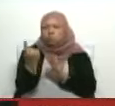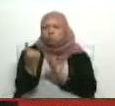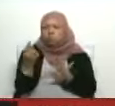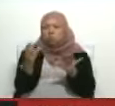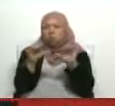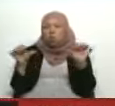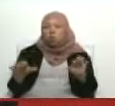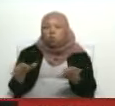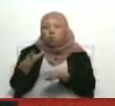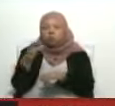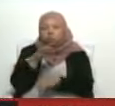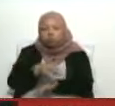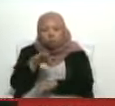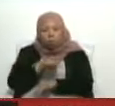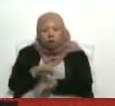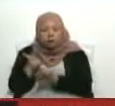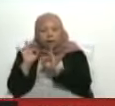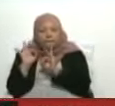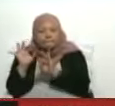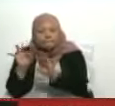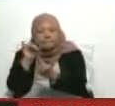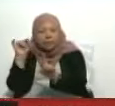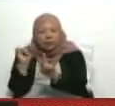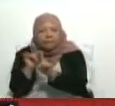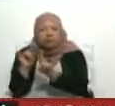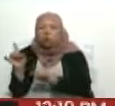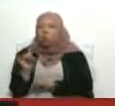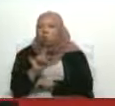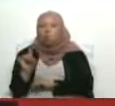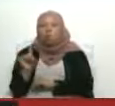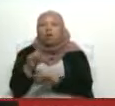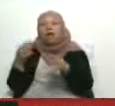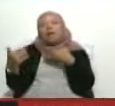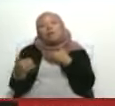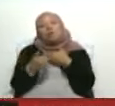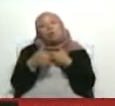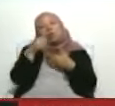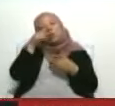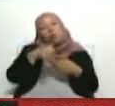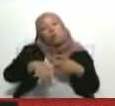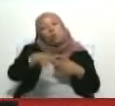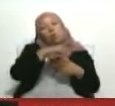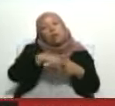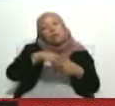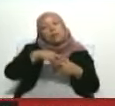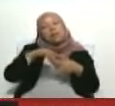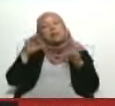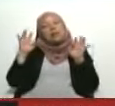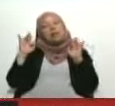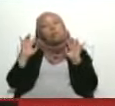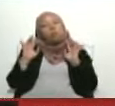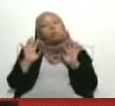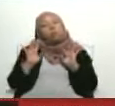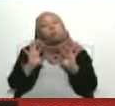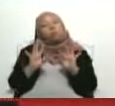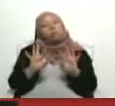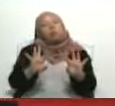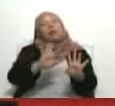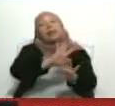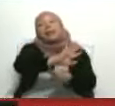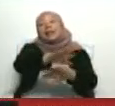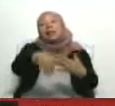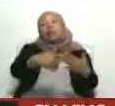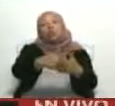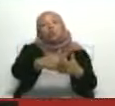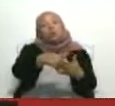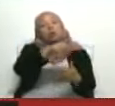contra un sector social particular, no. Yo diría que es en contra de la gran mayoría del pueblo